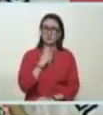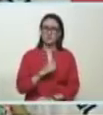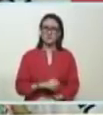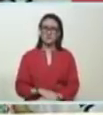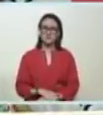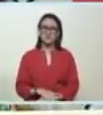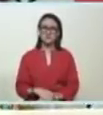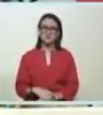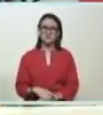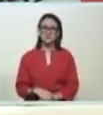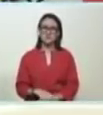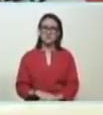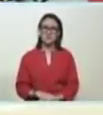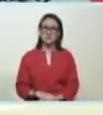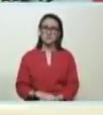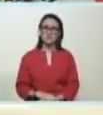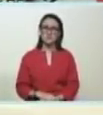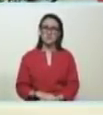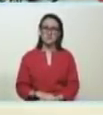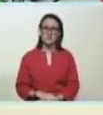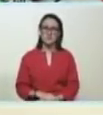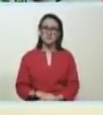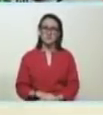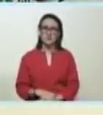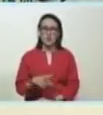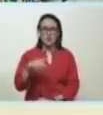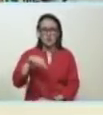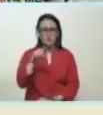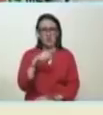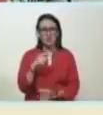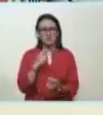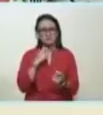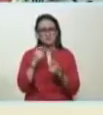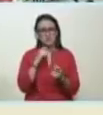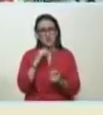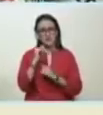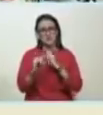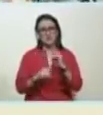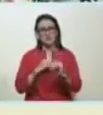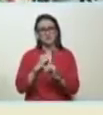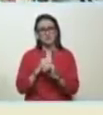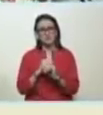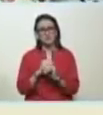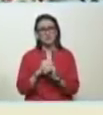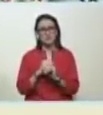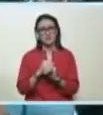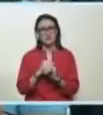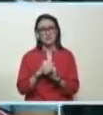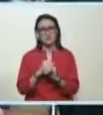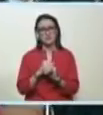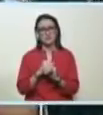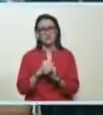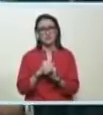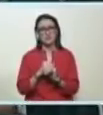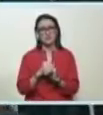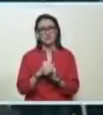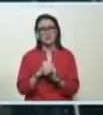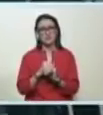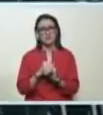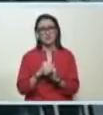diario. Aunque ustedes, medios de comunicación internacionales, en lo fundamental lo